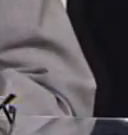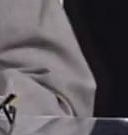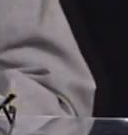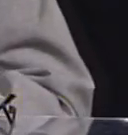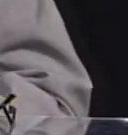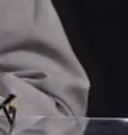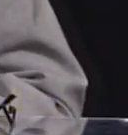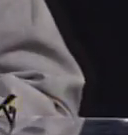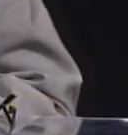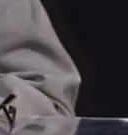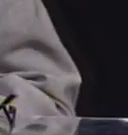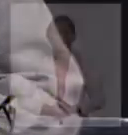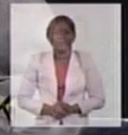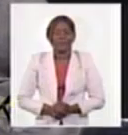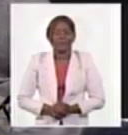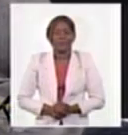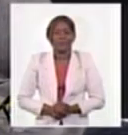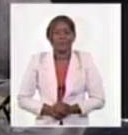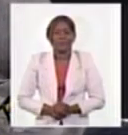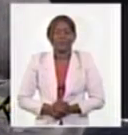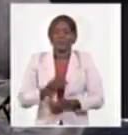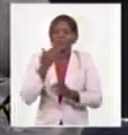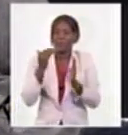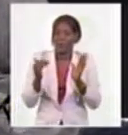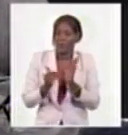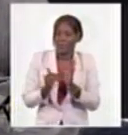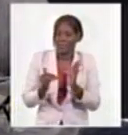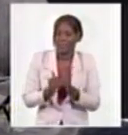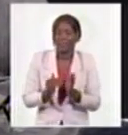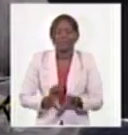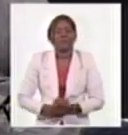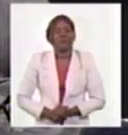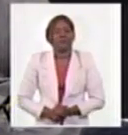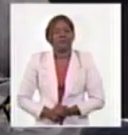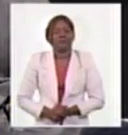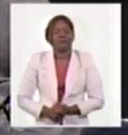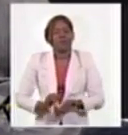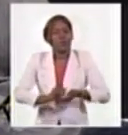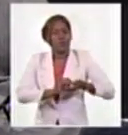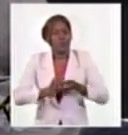2023? Bueno, muy buenas tardes, Oliver y colegas.